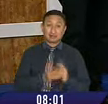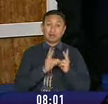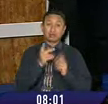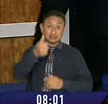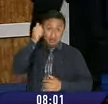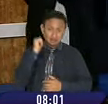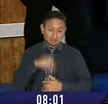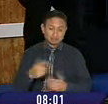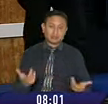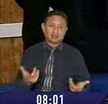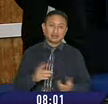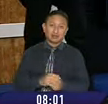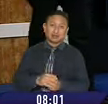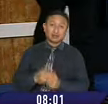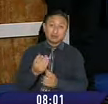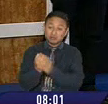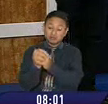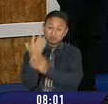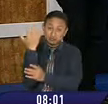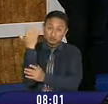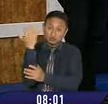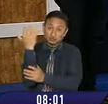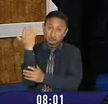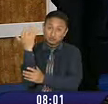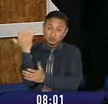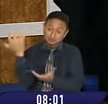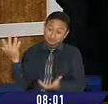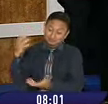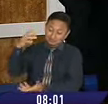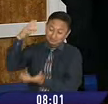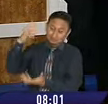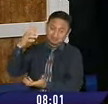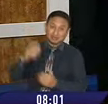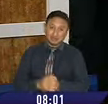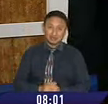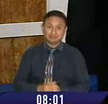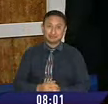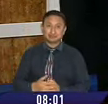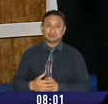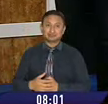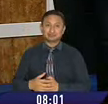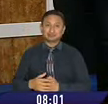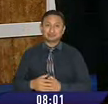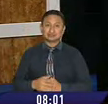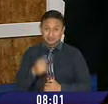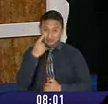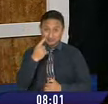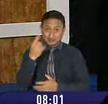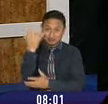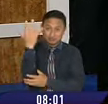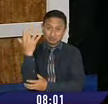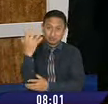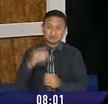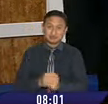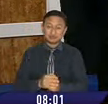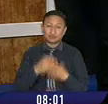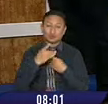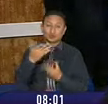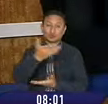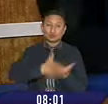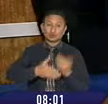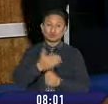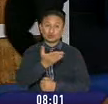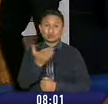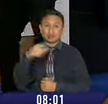reclamaban. De la velita, pues la velita que es milagrosa, pues uno tiene que estar ahí. Así es, claro que sí. Siempre nosotros gustosos de compartir con